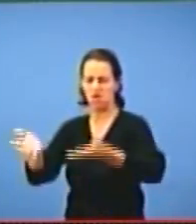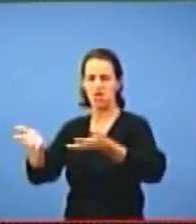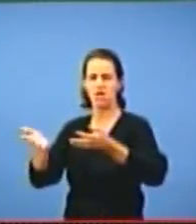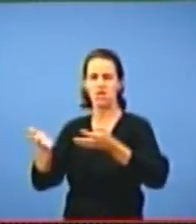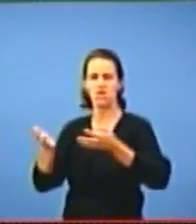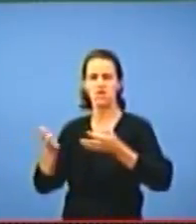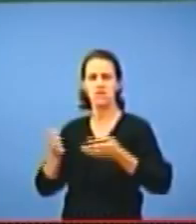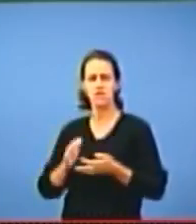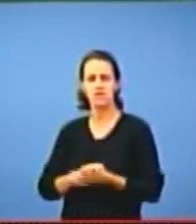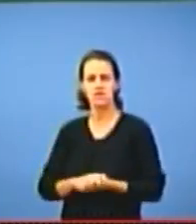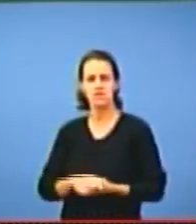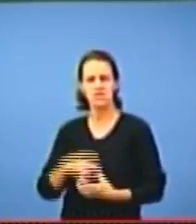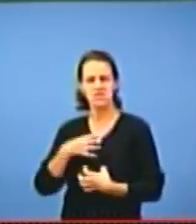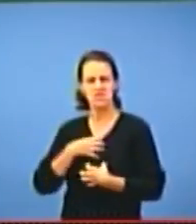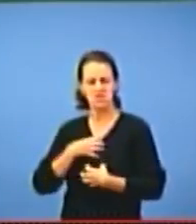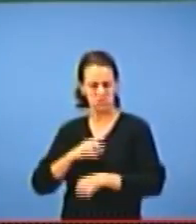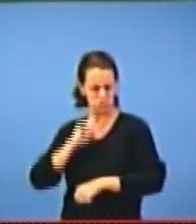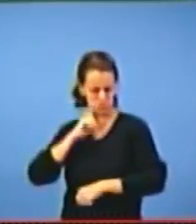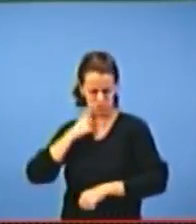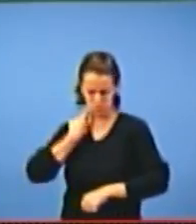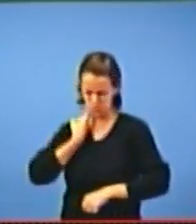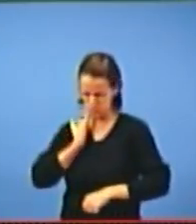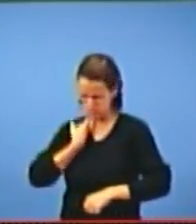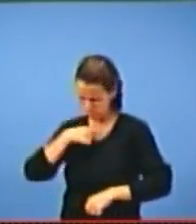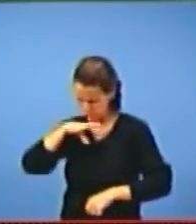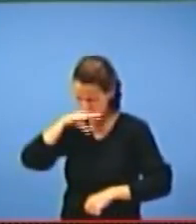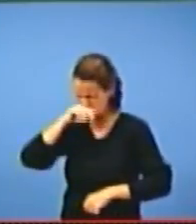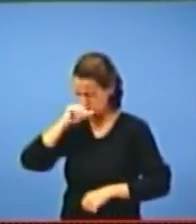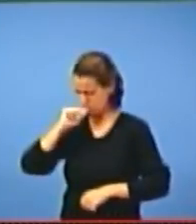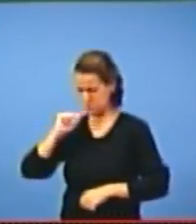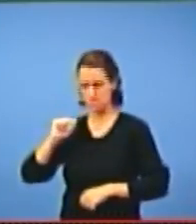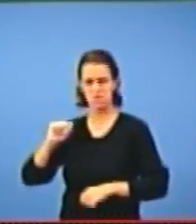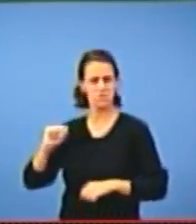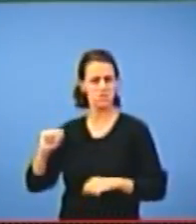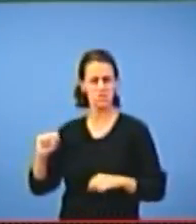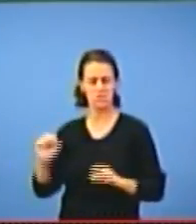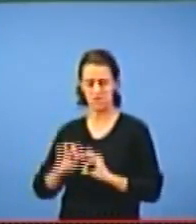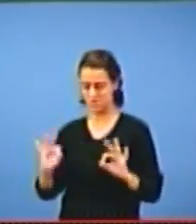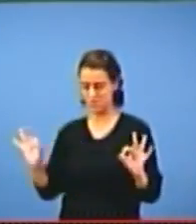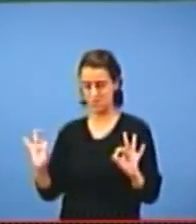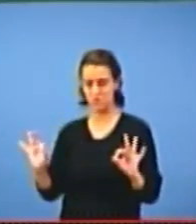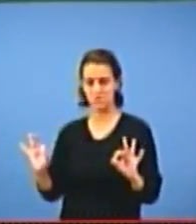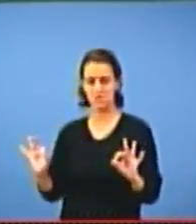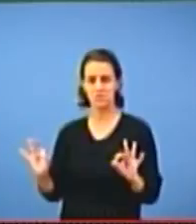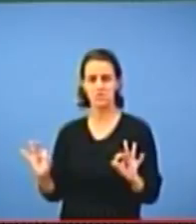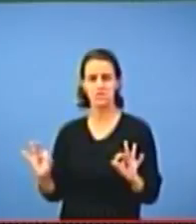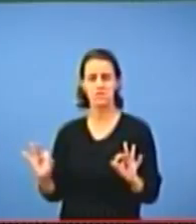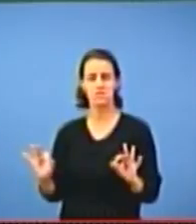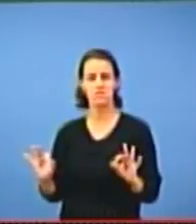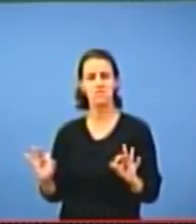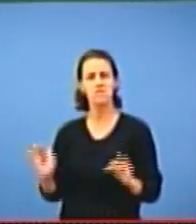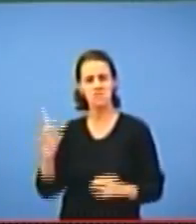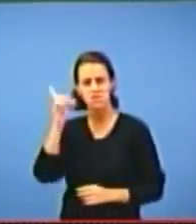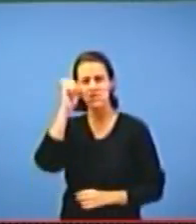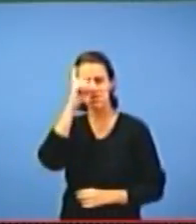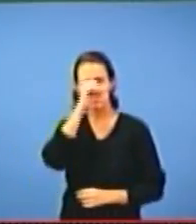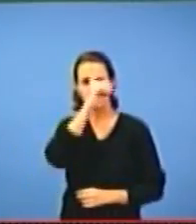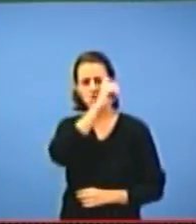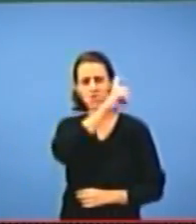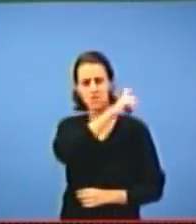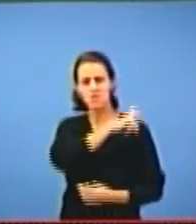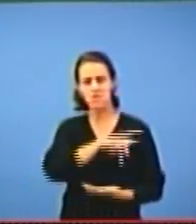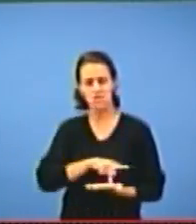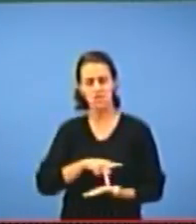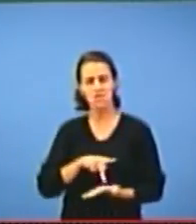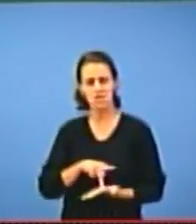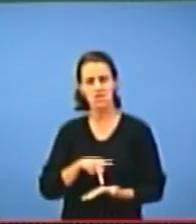El Señor quería que ellos sintiesen que era vivir allí, en aquel lodo, en aquel charco. Mis hermanos, qué cosa